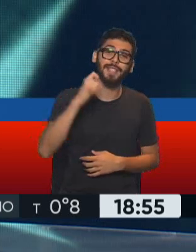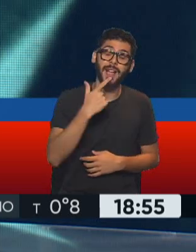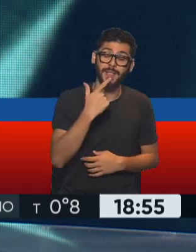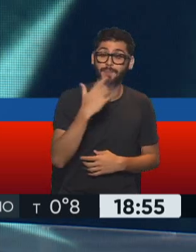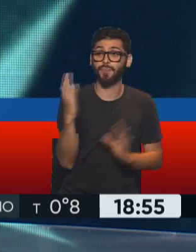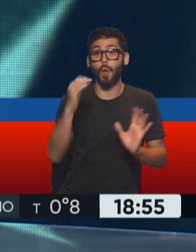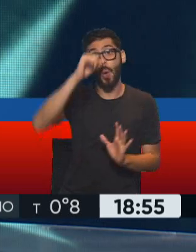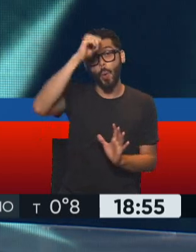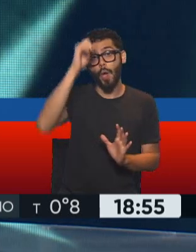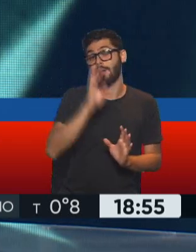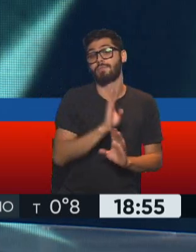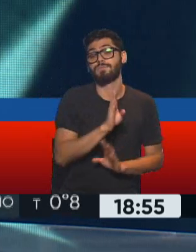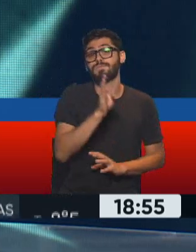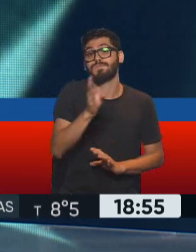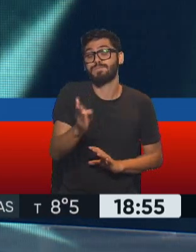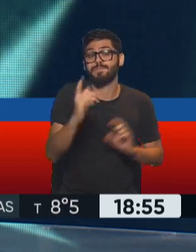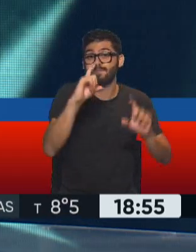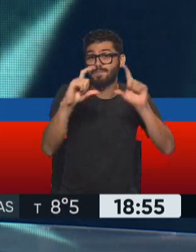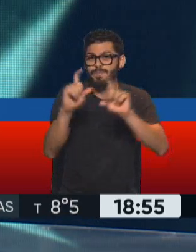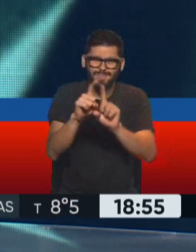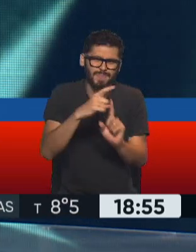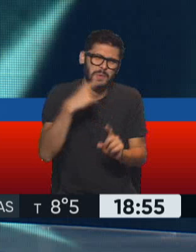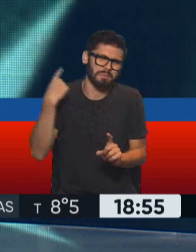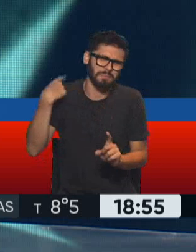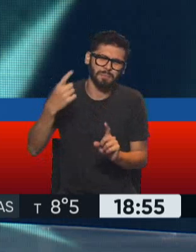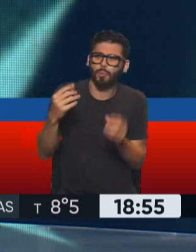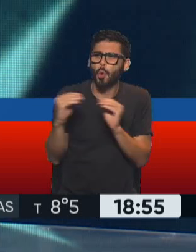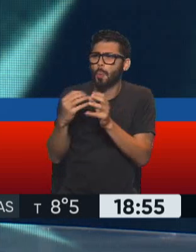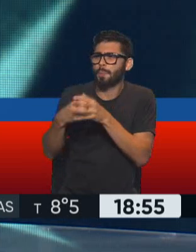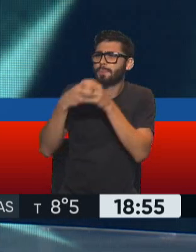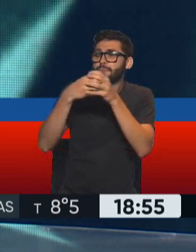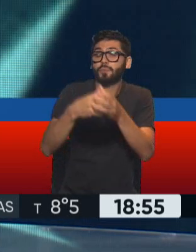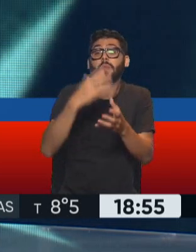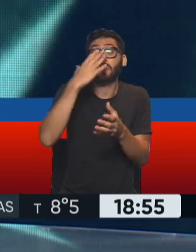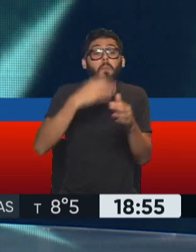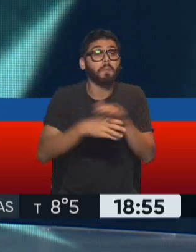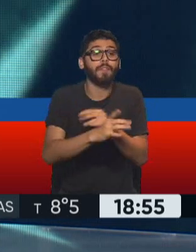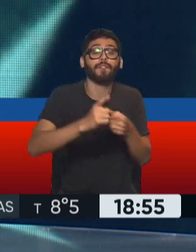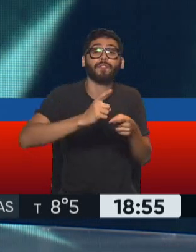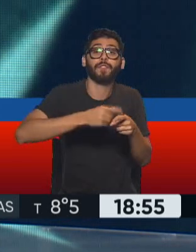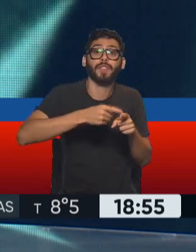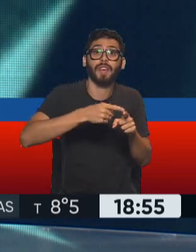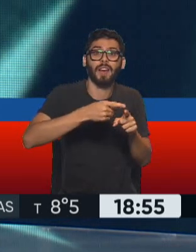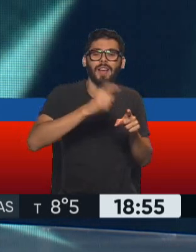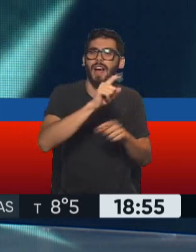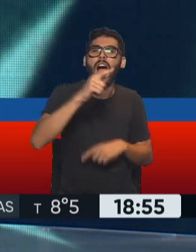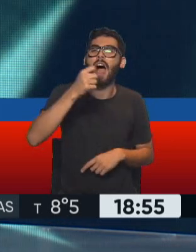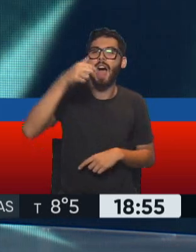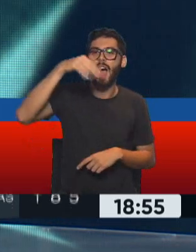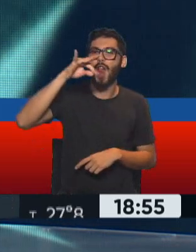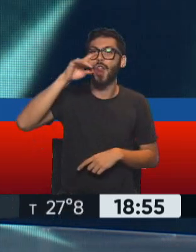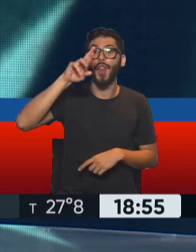veraniega, como solía hacerlo, con colegas. Fue una fiesta que ofreció el empresario Andreani por aquel entonces,